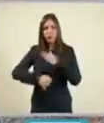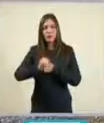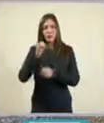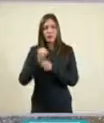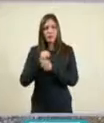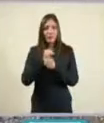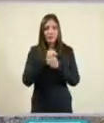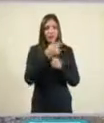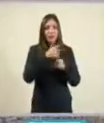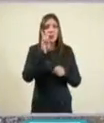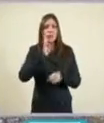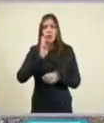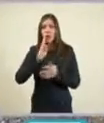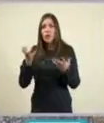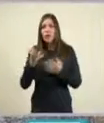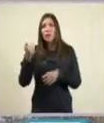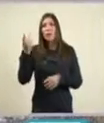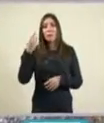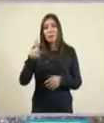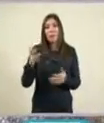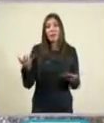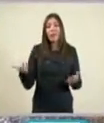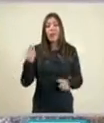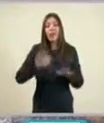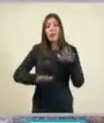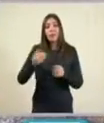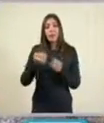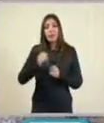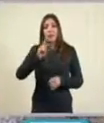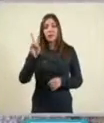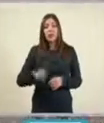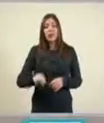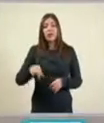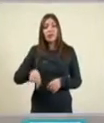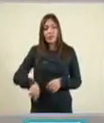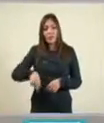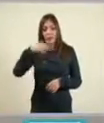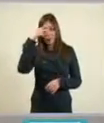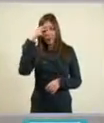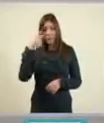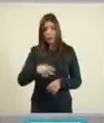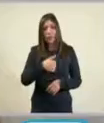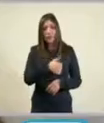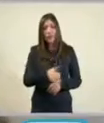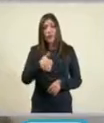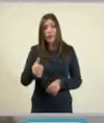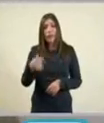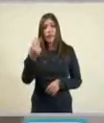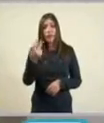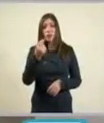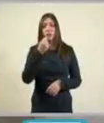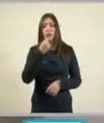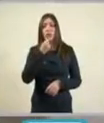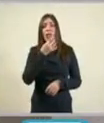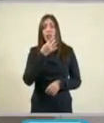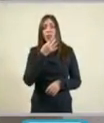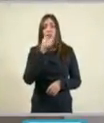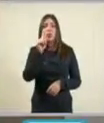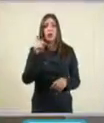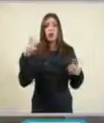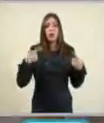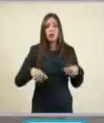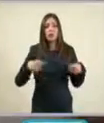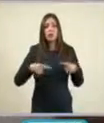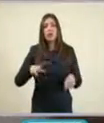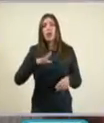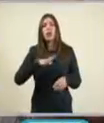estas prácticas. Pero también lo que es real es que simplemente nada más en nuestro país, cada 2 minutos una persona es